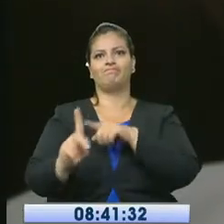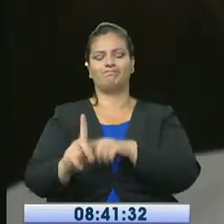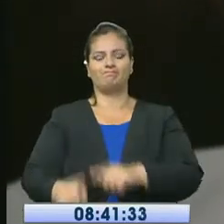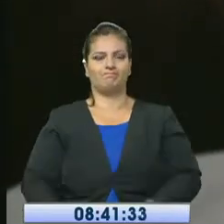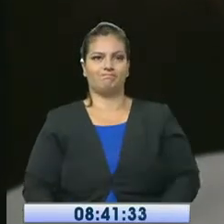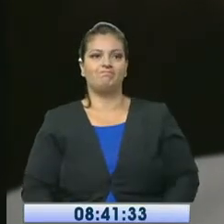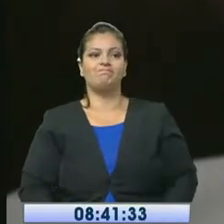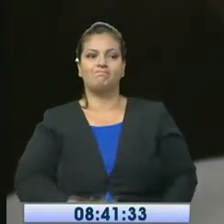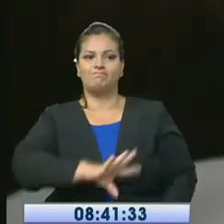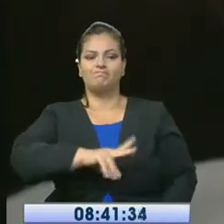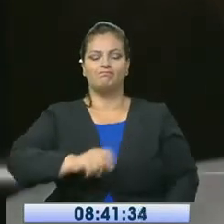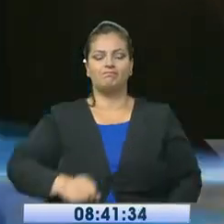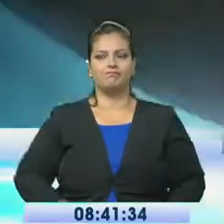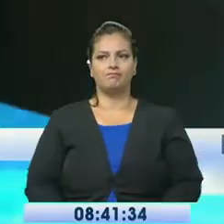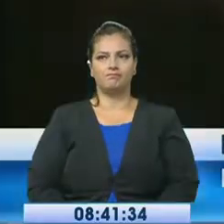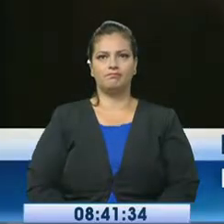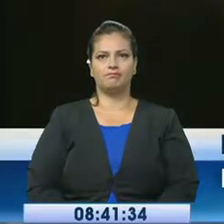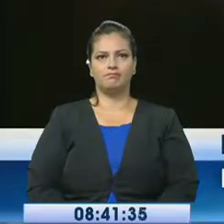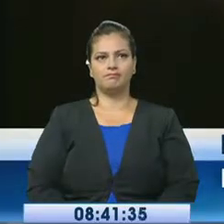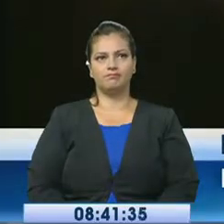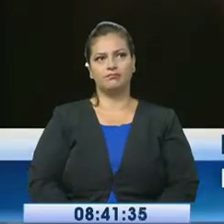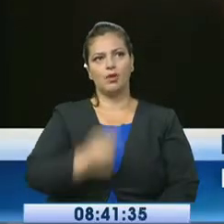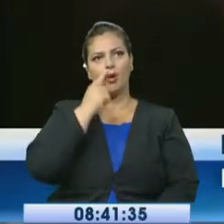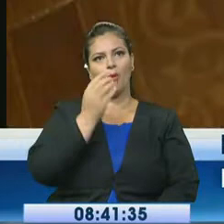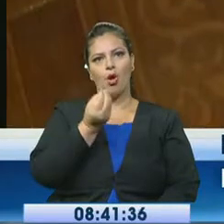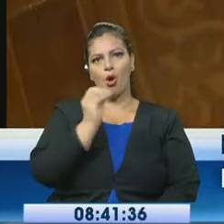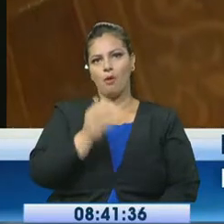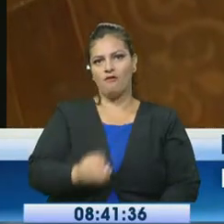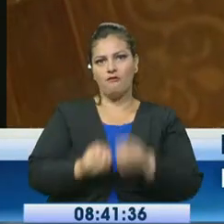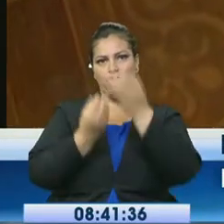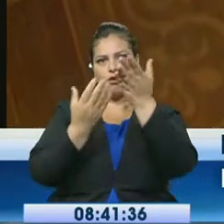Cuando sentí un golpe, ya me perdí.